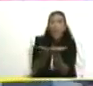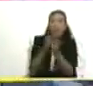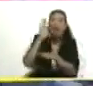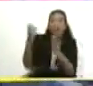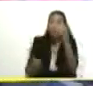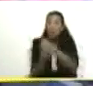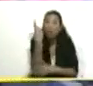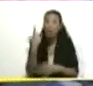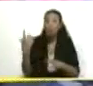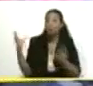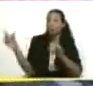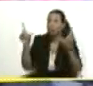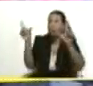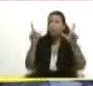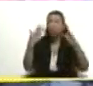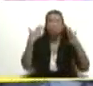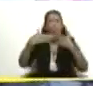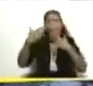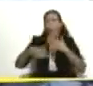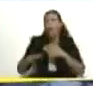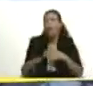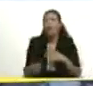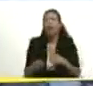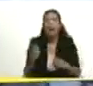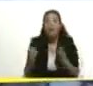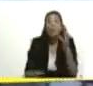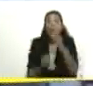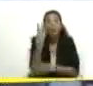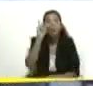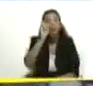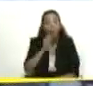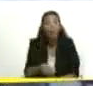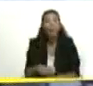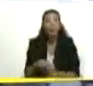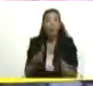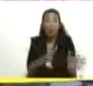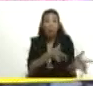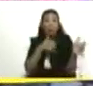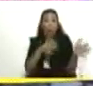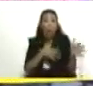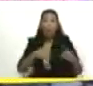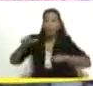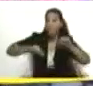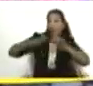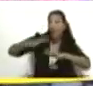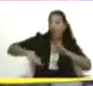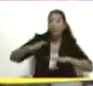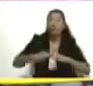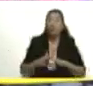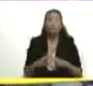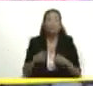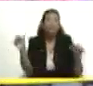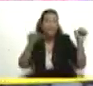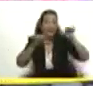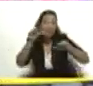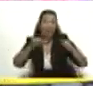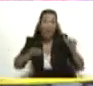fundó televisora. Así como lanzamos Corazón Merenguero, Corazón